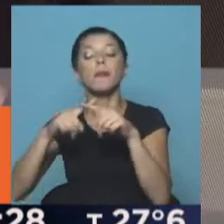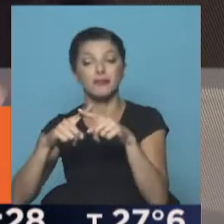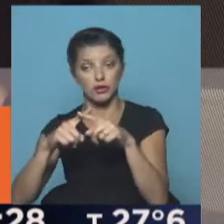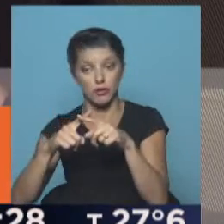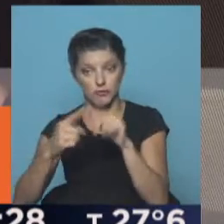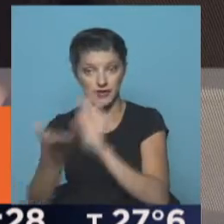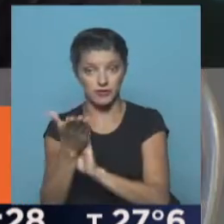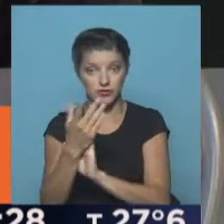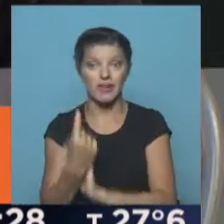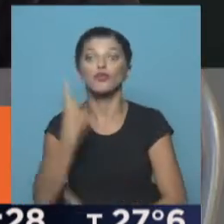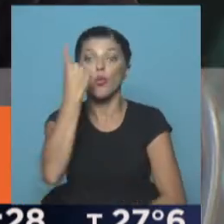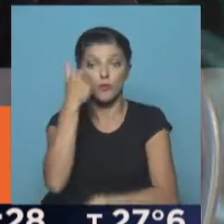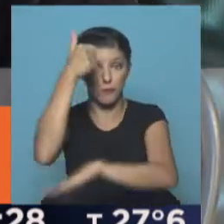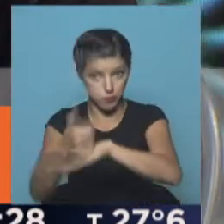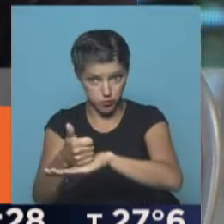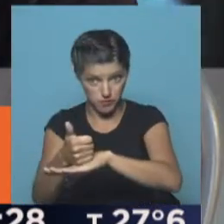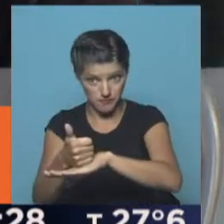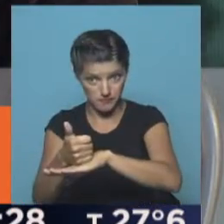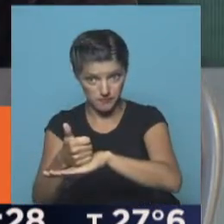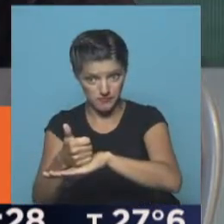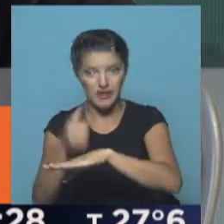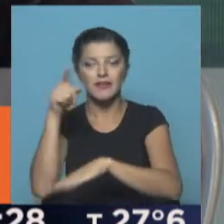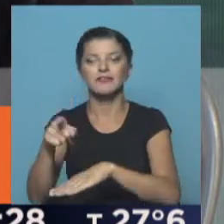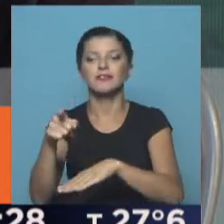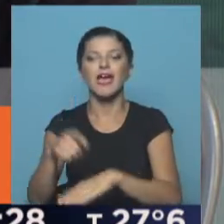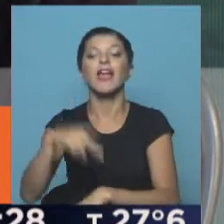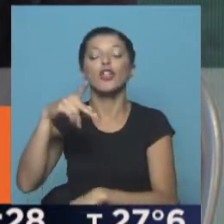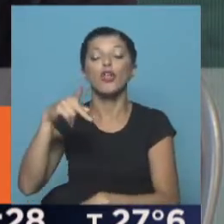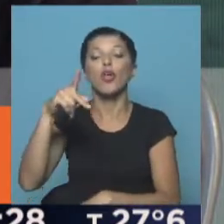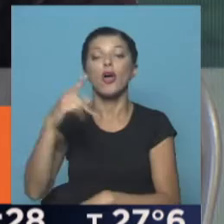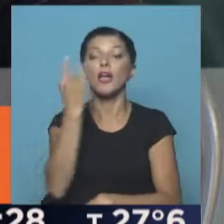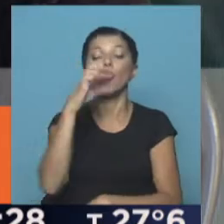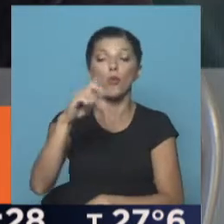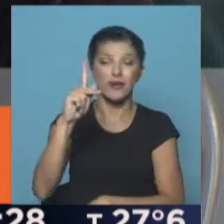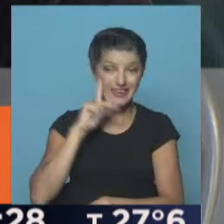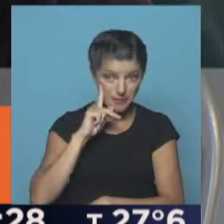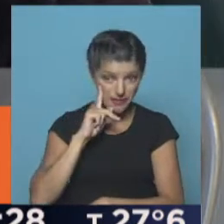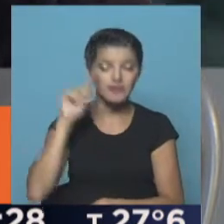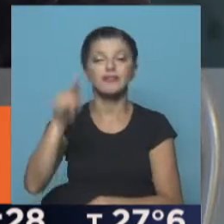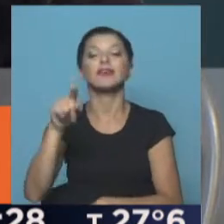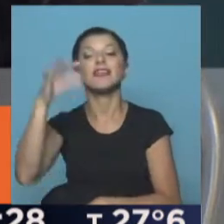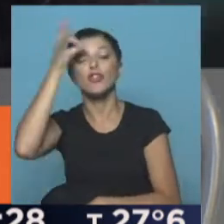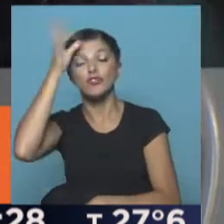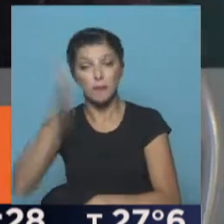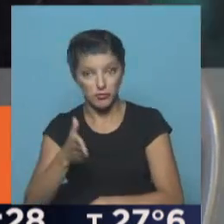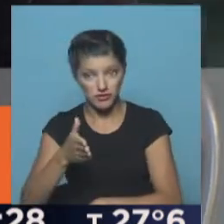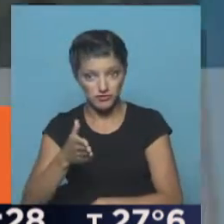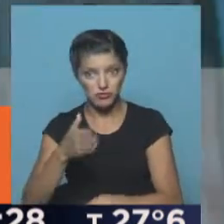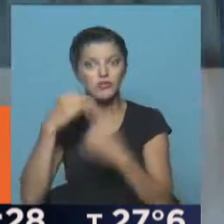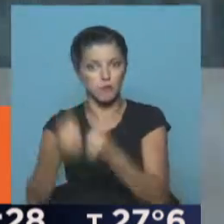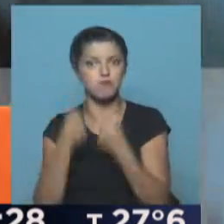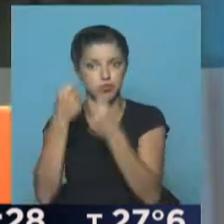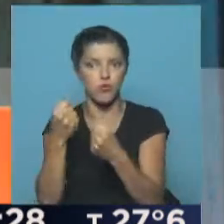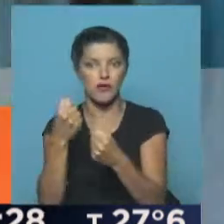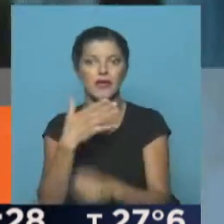una banca en el Parlamento, que es el UKIP, que sacó el 12% de los votos, ese partido minoritario terminó imponiendo su agenda y ganando una elección sin